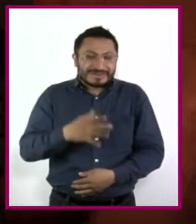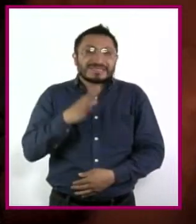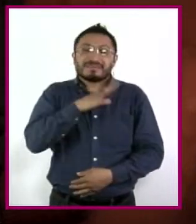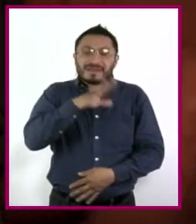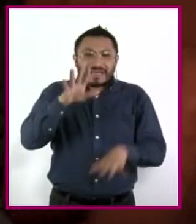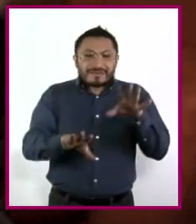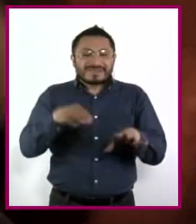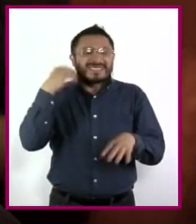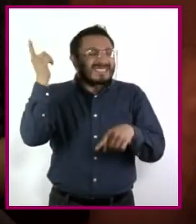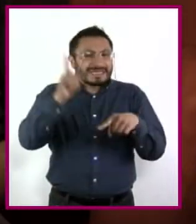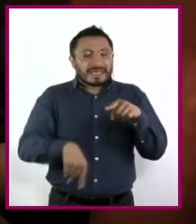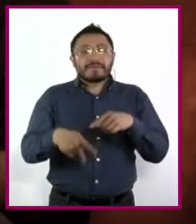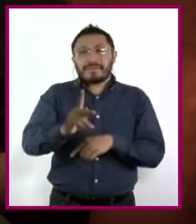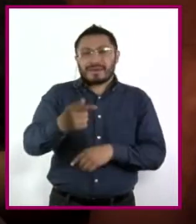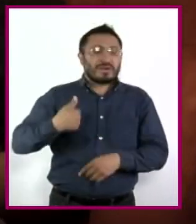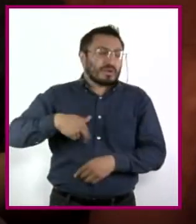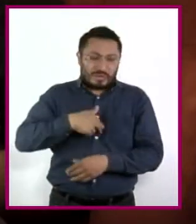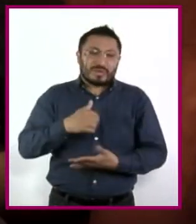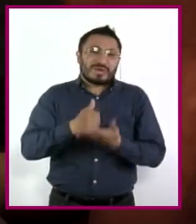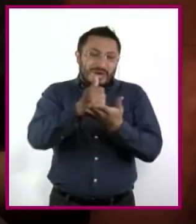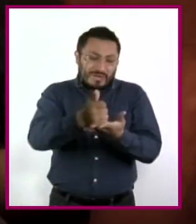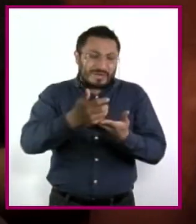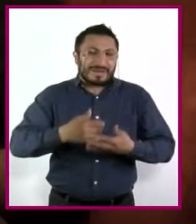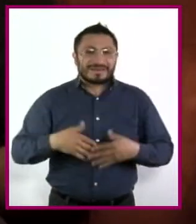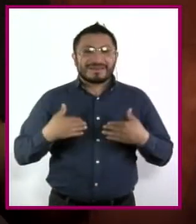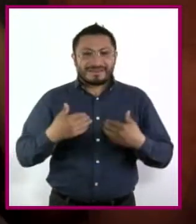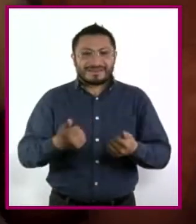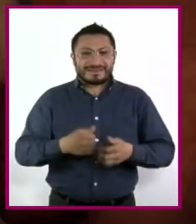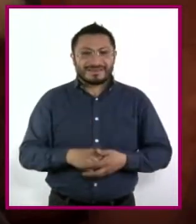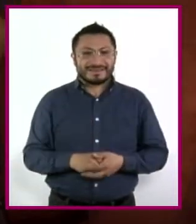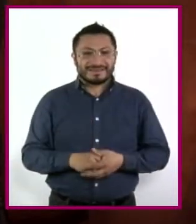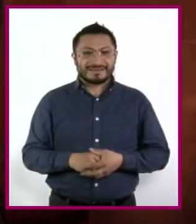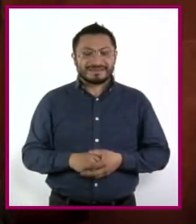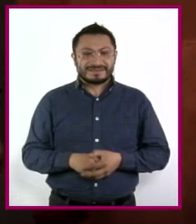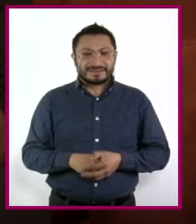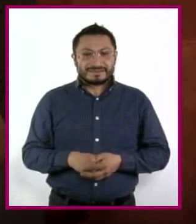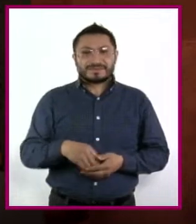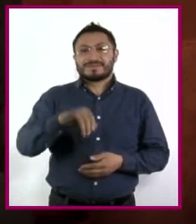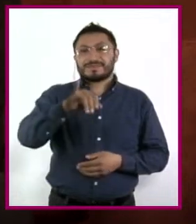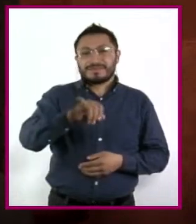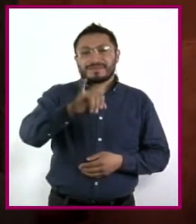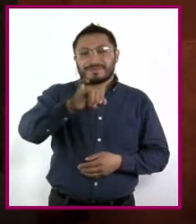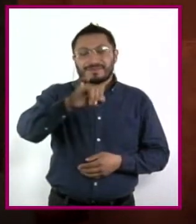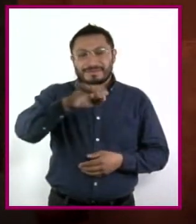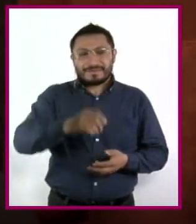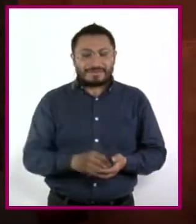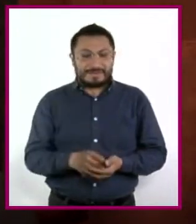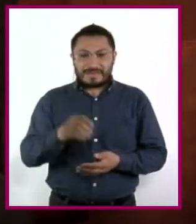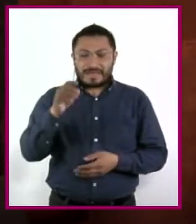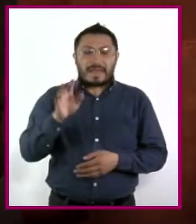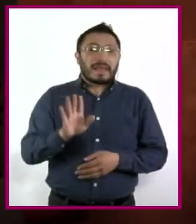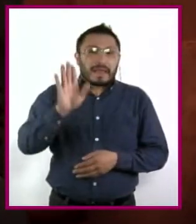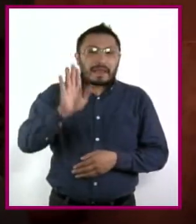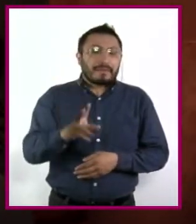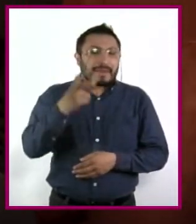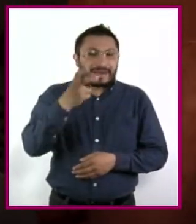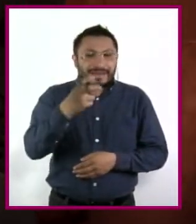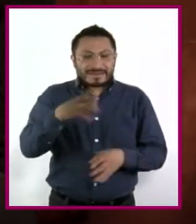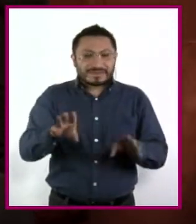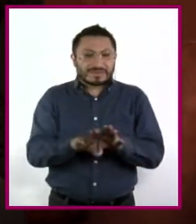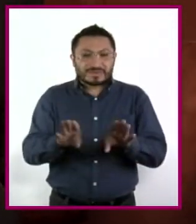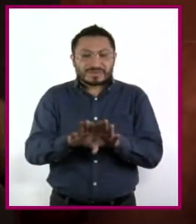pero creo que podemos ayudarte a verlo de otra manera. Así es. Y todo parece indicar que esto es un